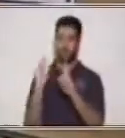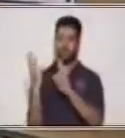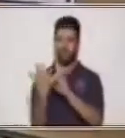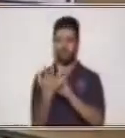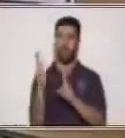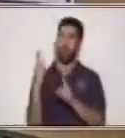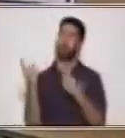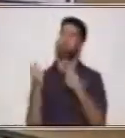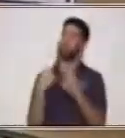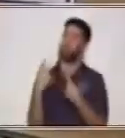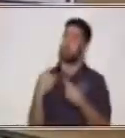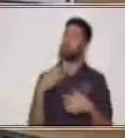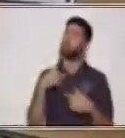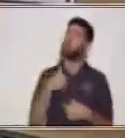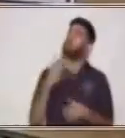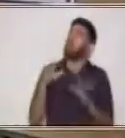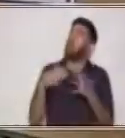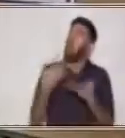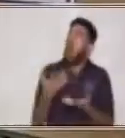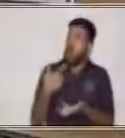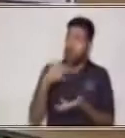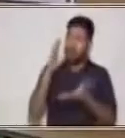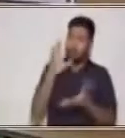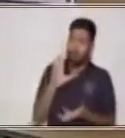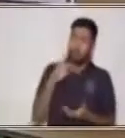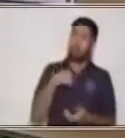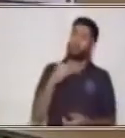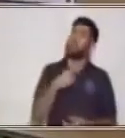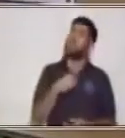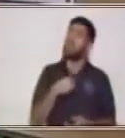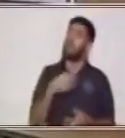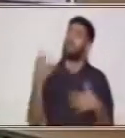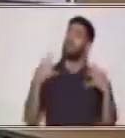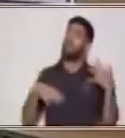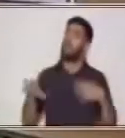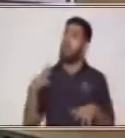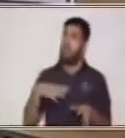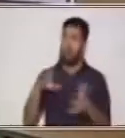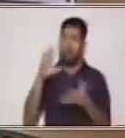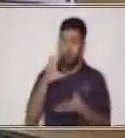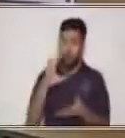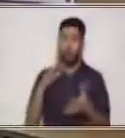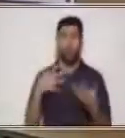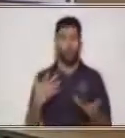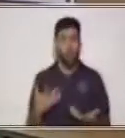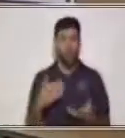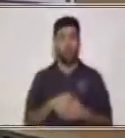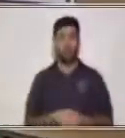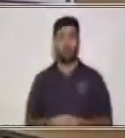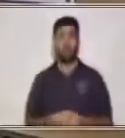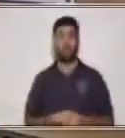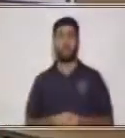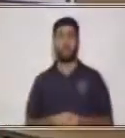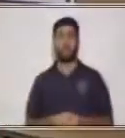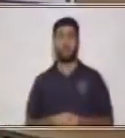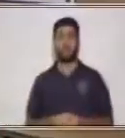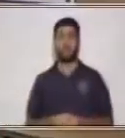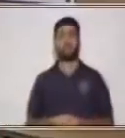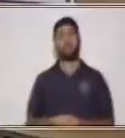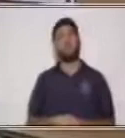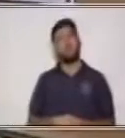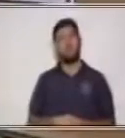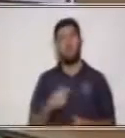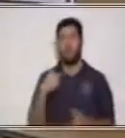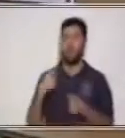para poder tener una muñeca cuando yo quiera tener una muñeca, verdad? Entonces se pusieron